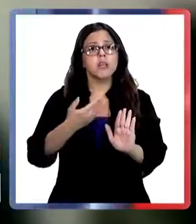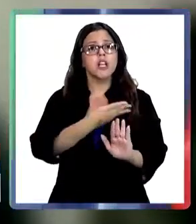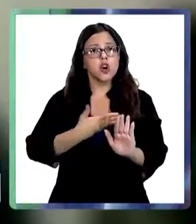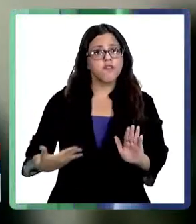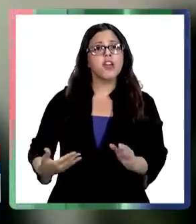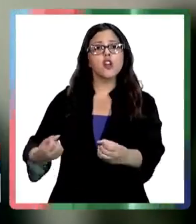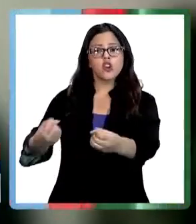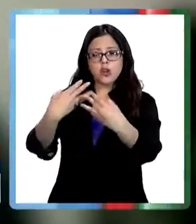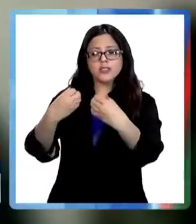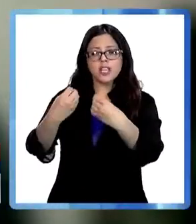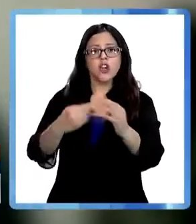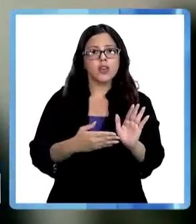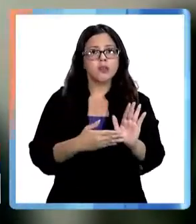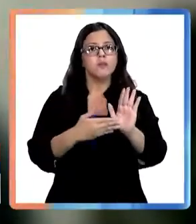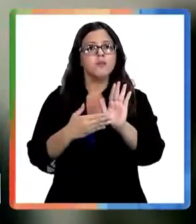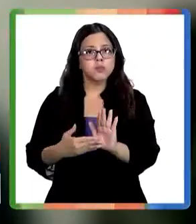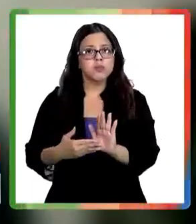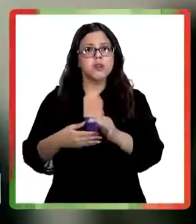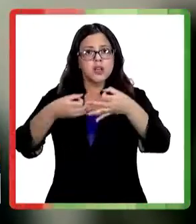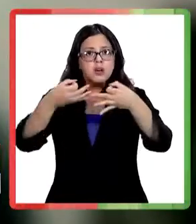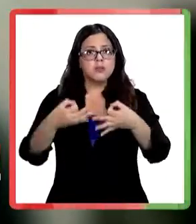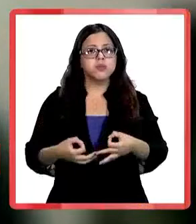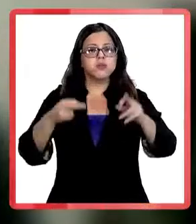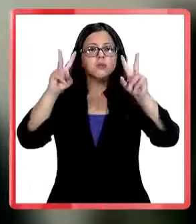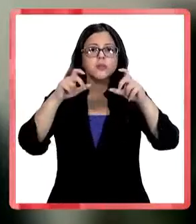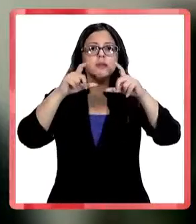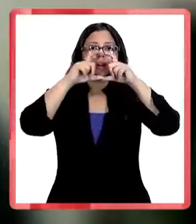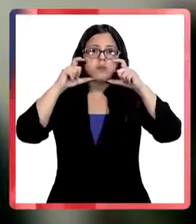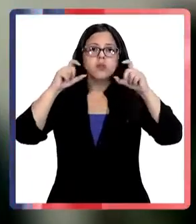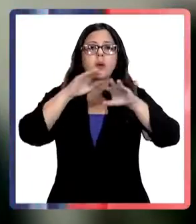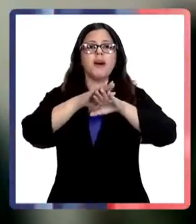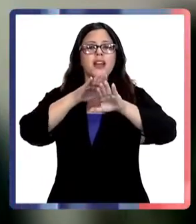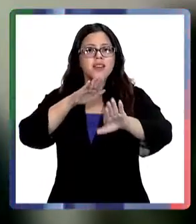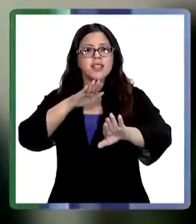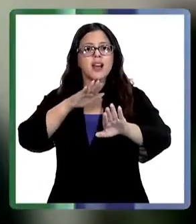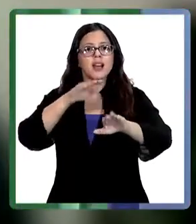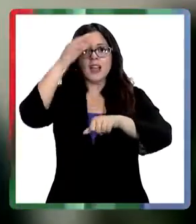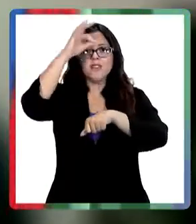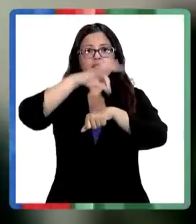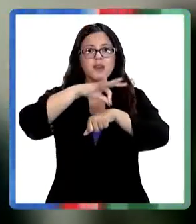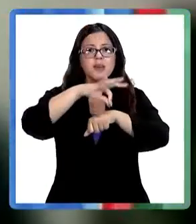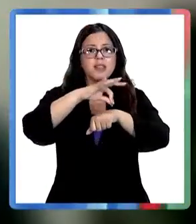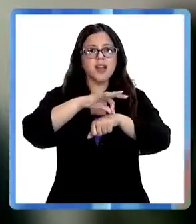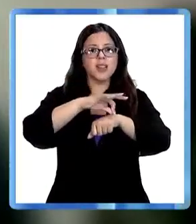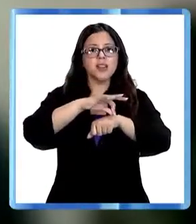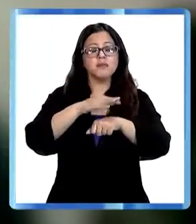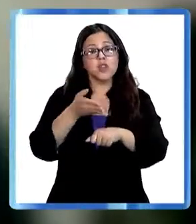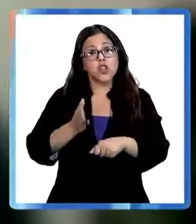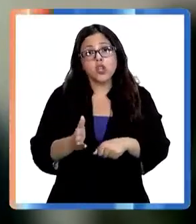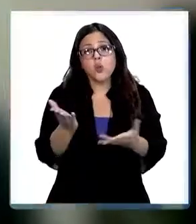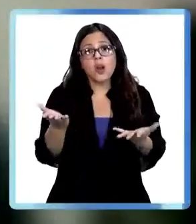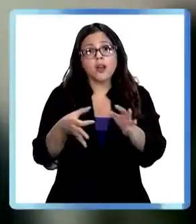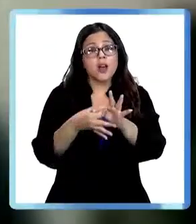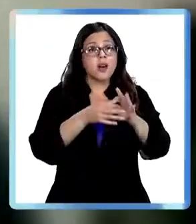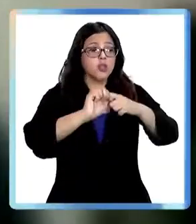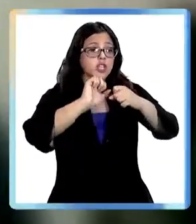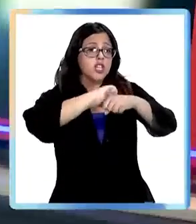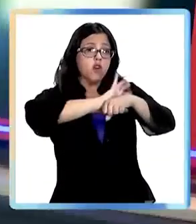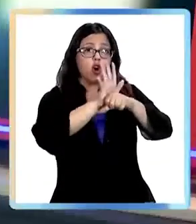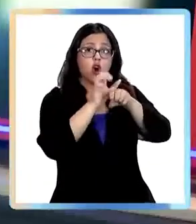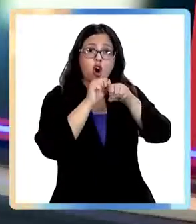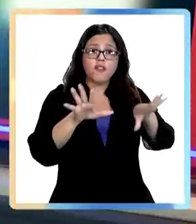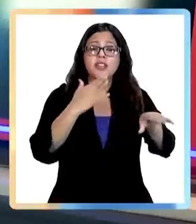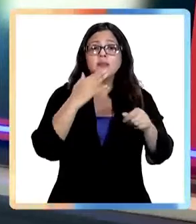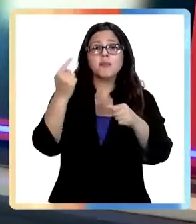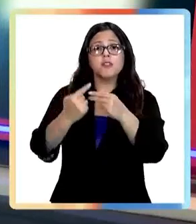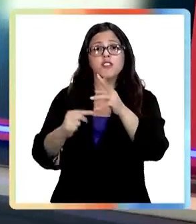que demostró mucha utilidad en las medidas de contención, incluyendo la mascarilla, a seguir usándolas por el COVID y por otros virus. ¿En